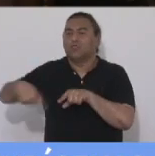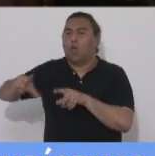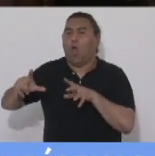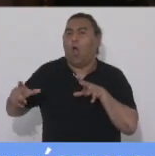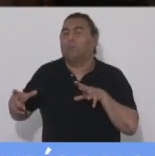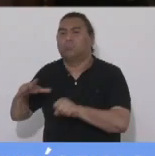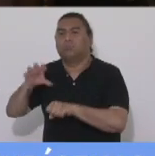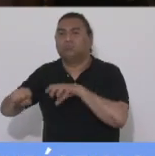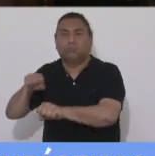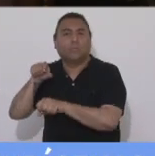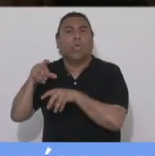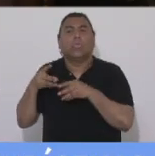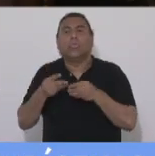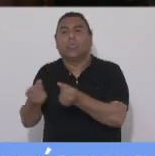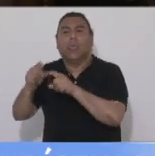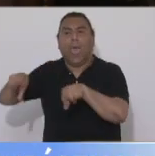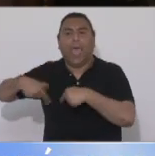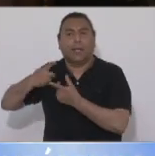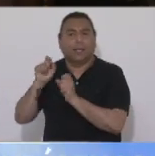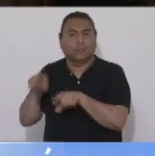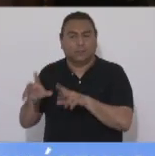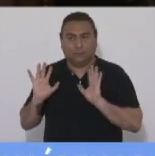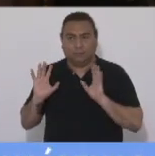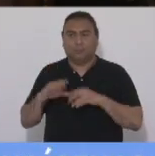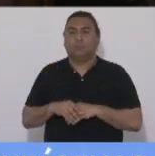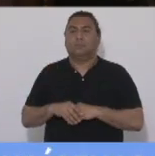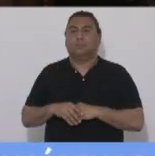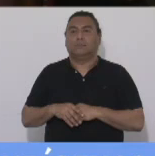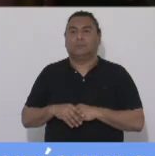los pueblos indígenas de que se trate.